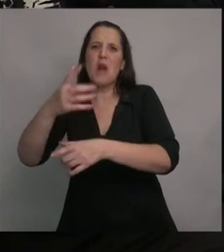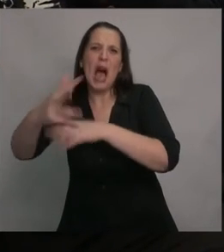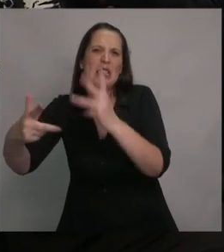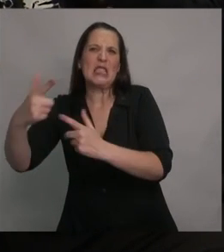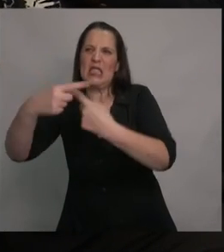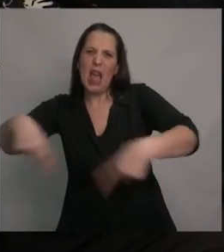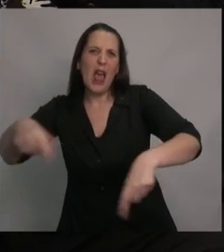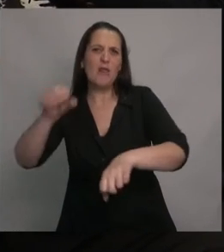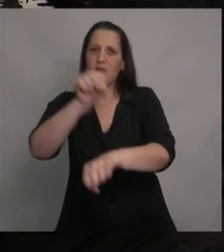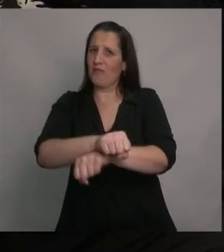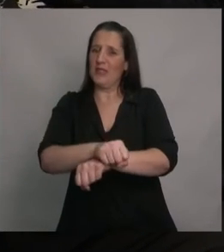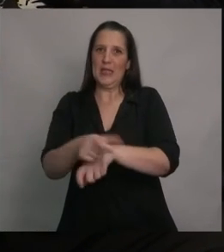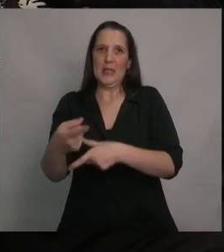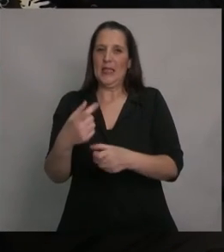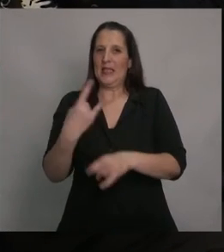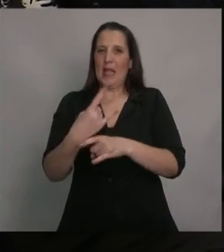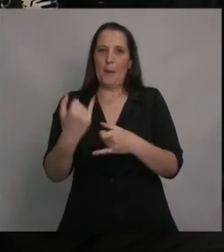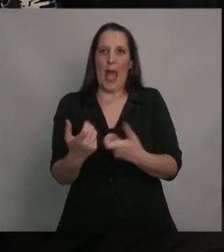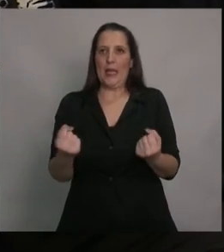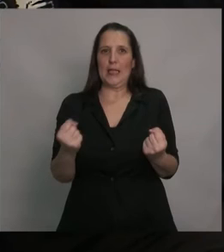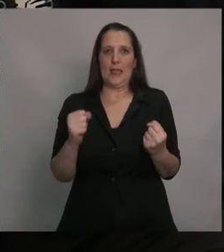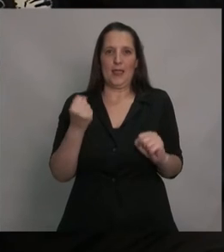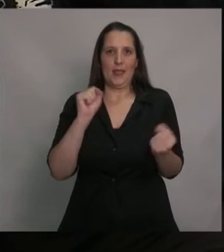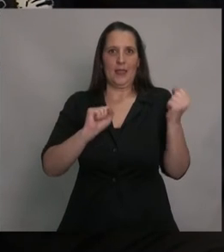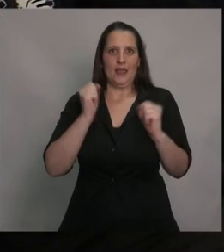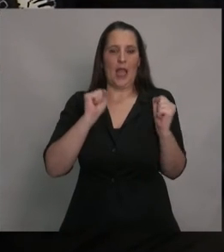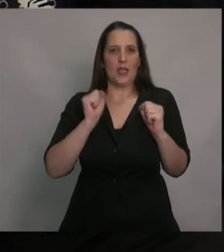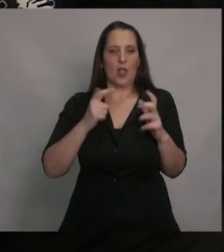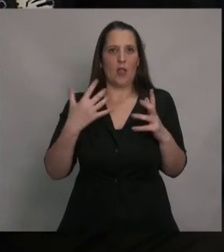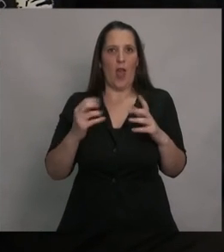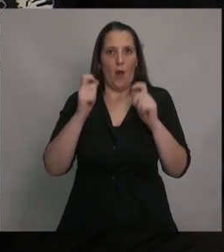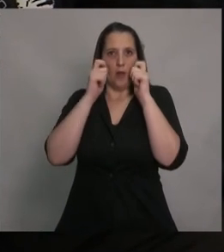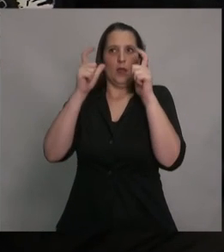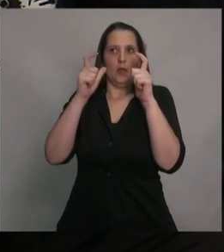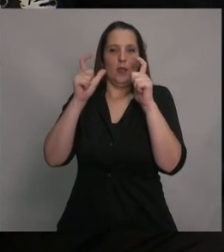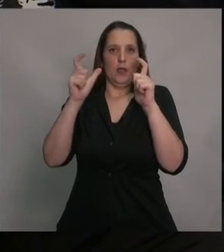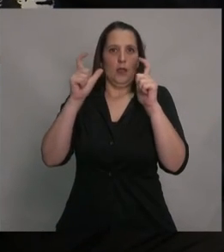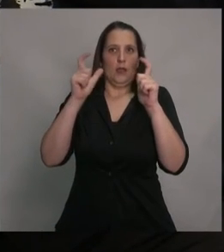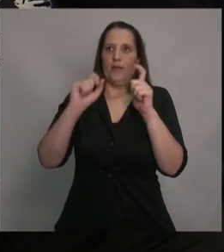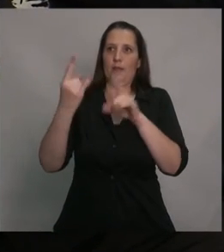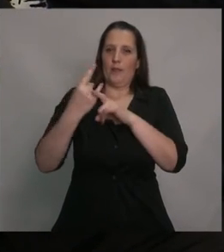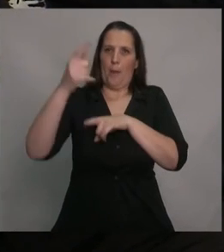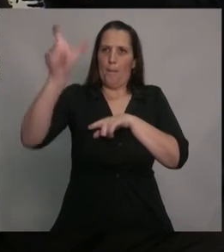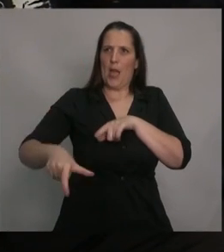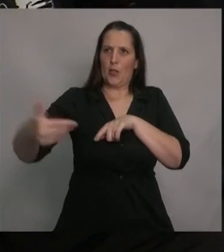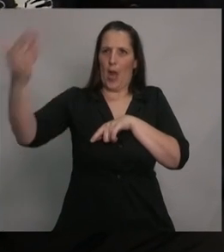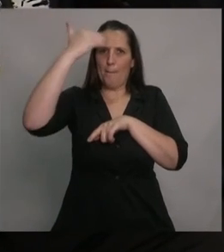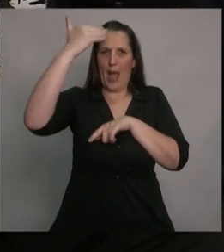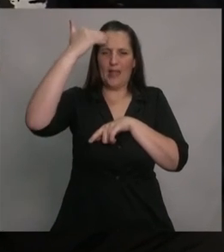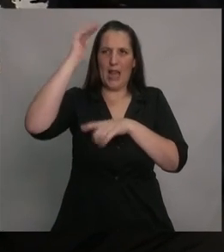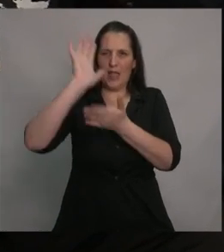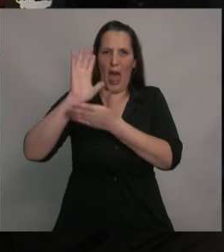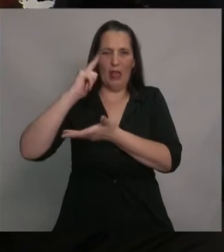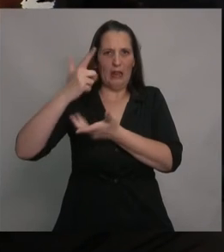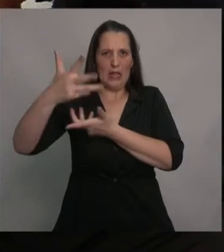una tensión perpetua. Constantemente tienes que estar lidiando con personas que tienen otra mentalidad criminal.